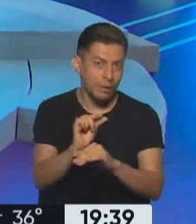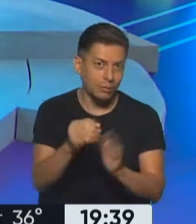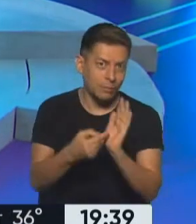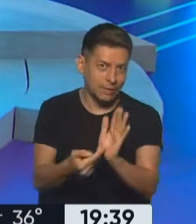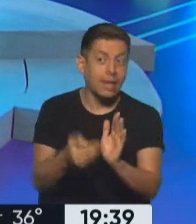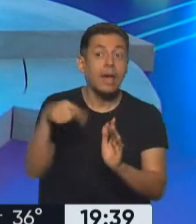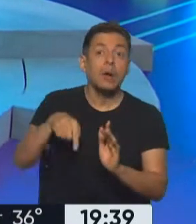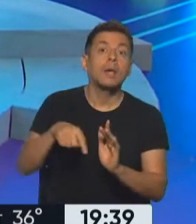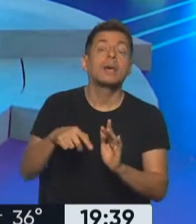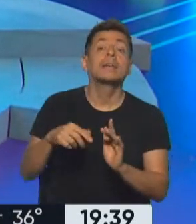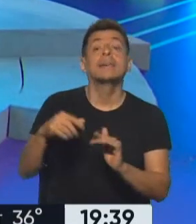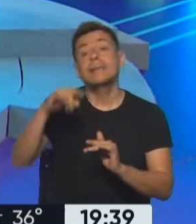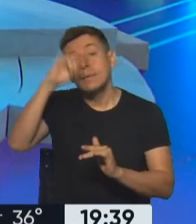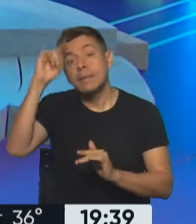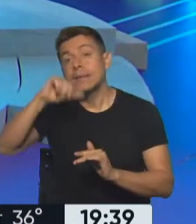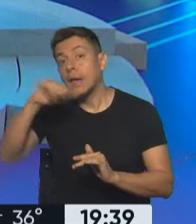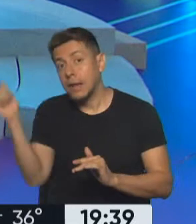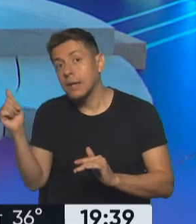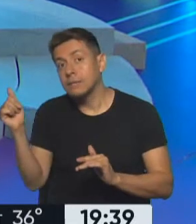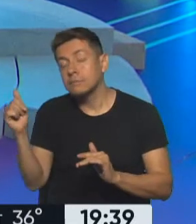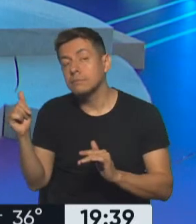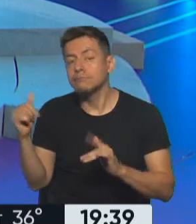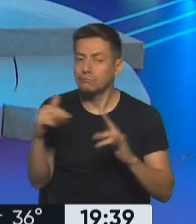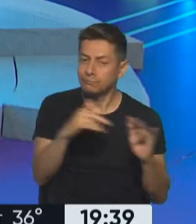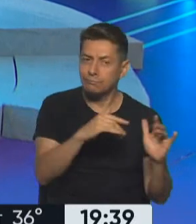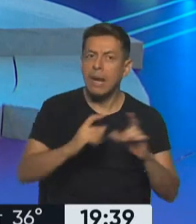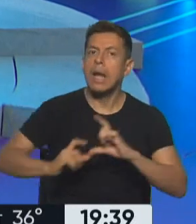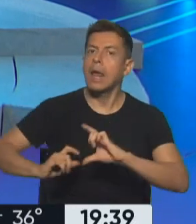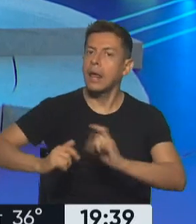por ahora está ganando Independiente. Le vamos actualizando ese resultado.